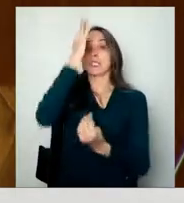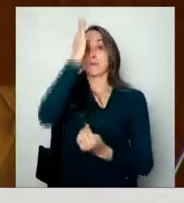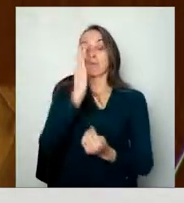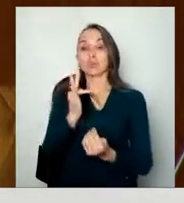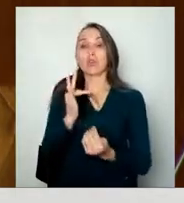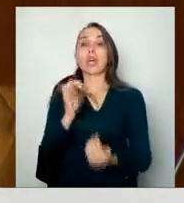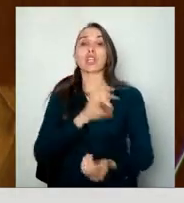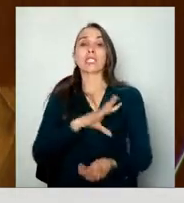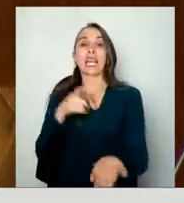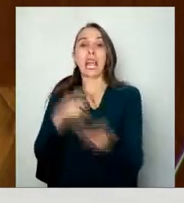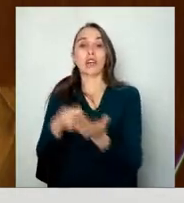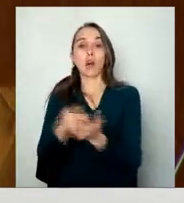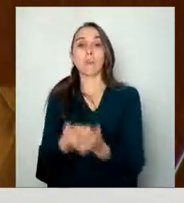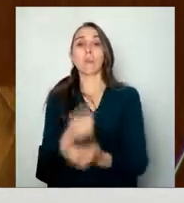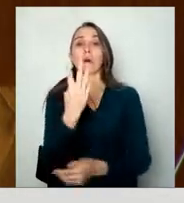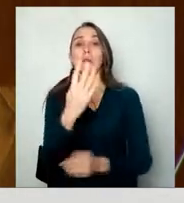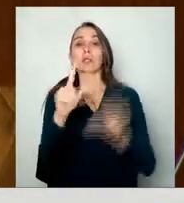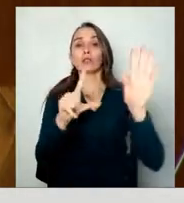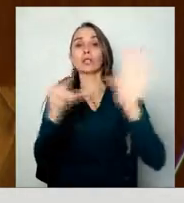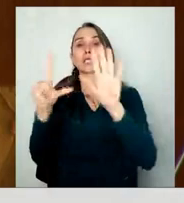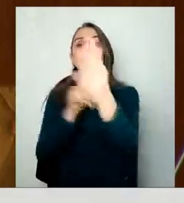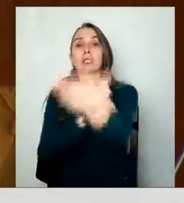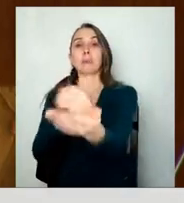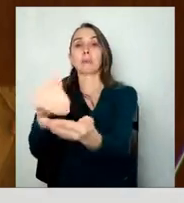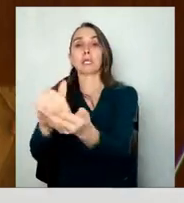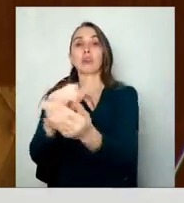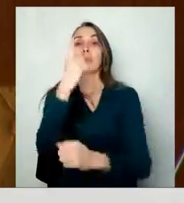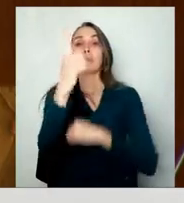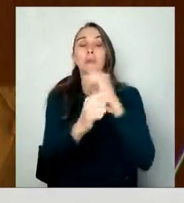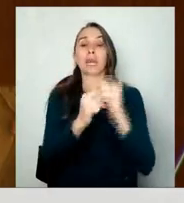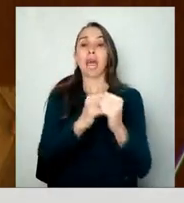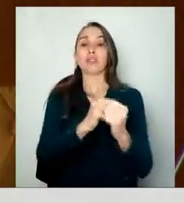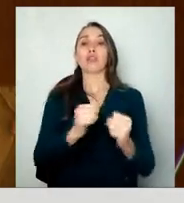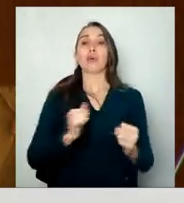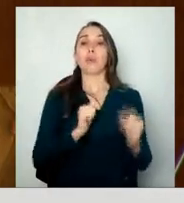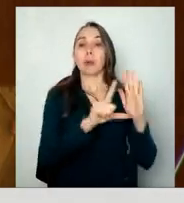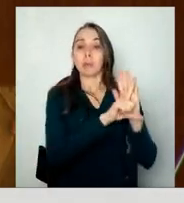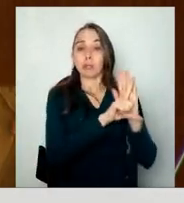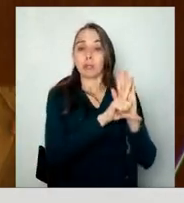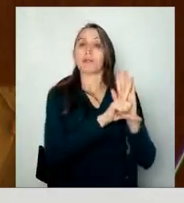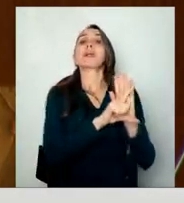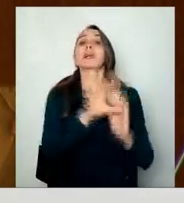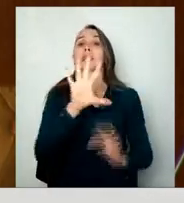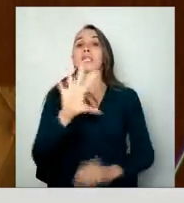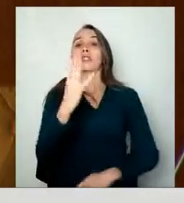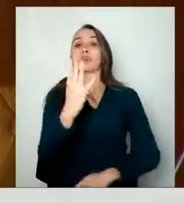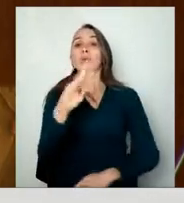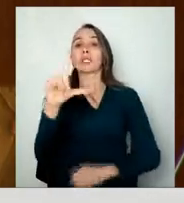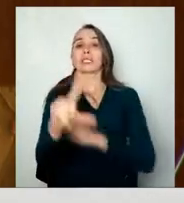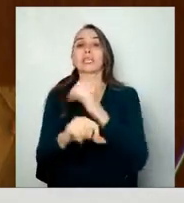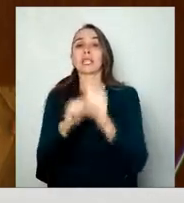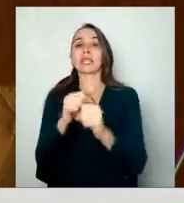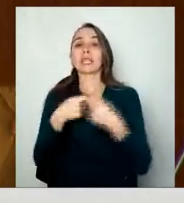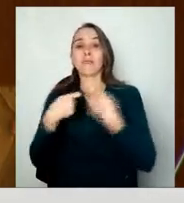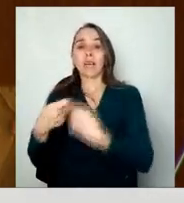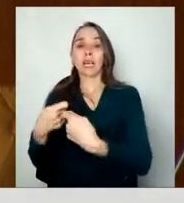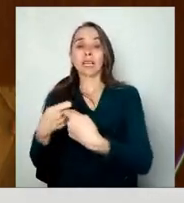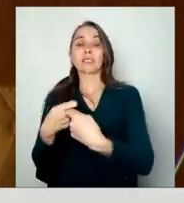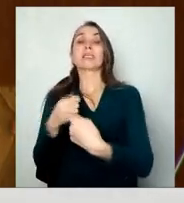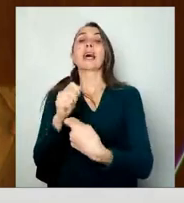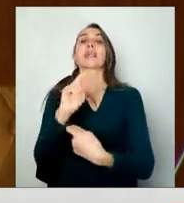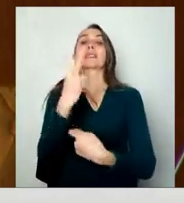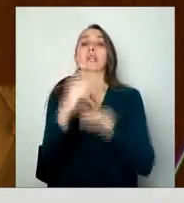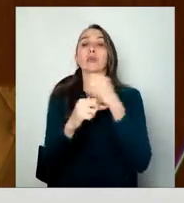de cuatrocientos setenta y siete millones el primer año de implementación de 547 el segundo y de